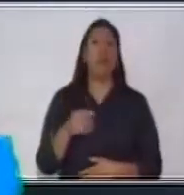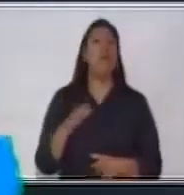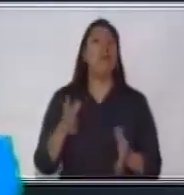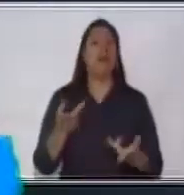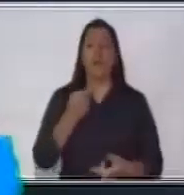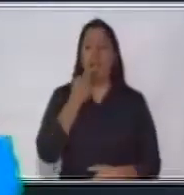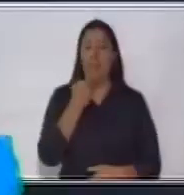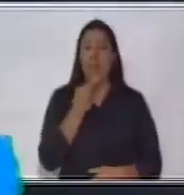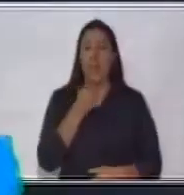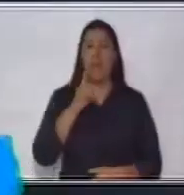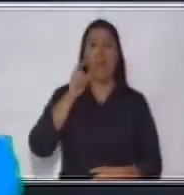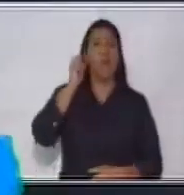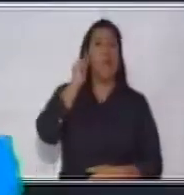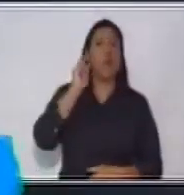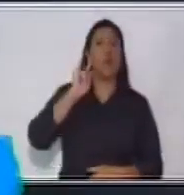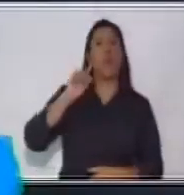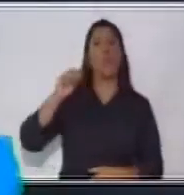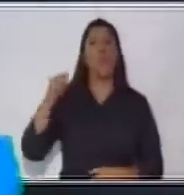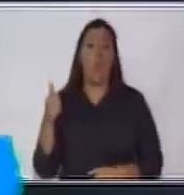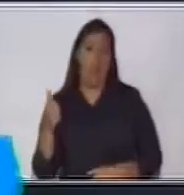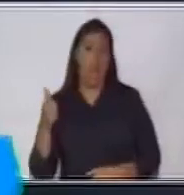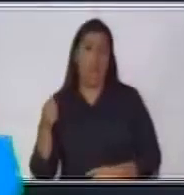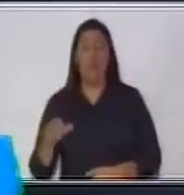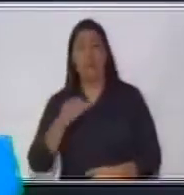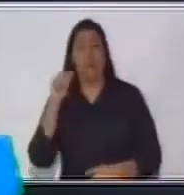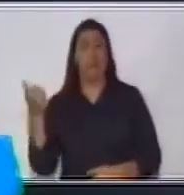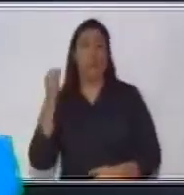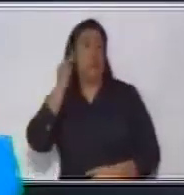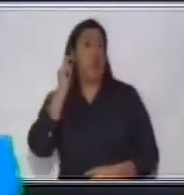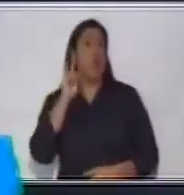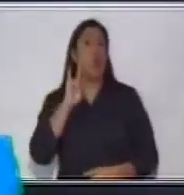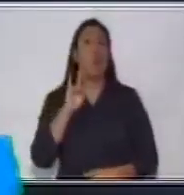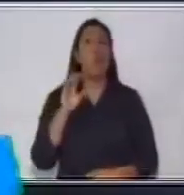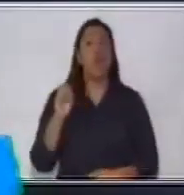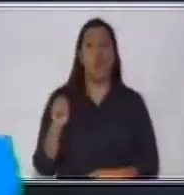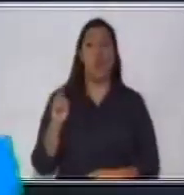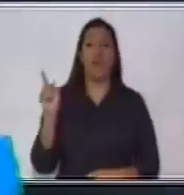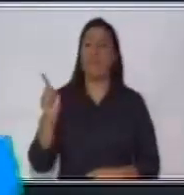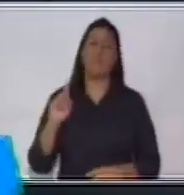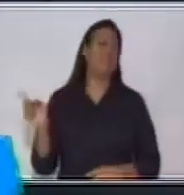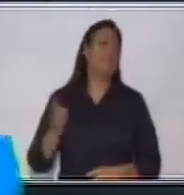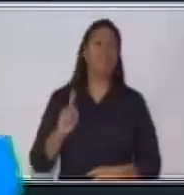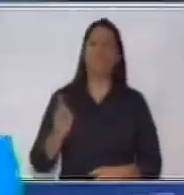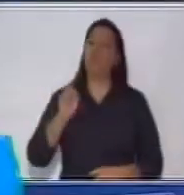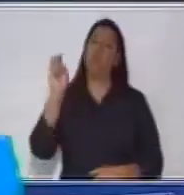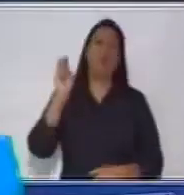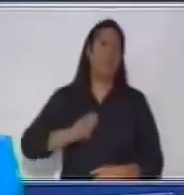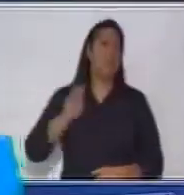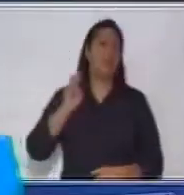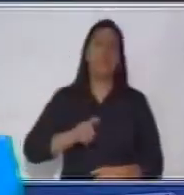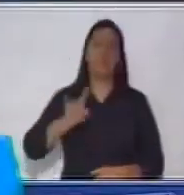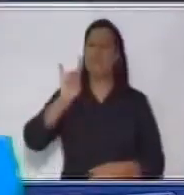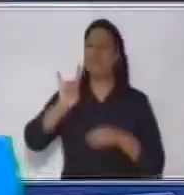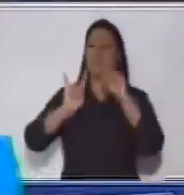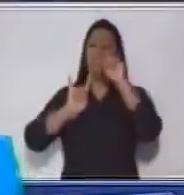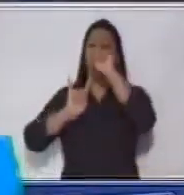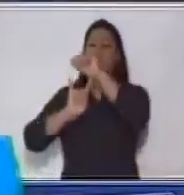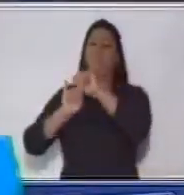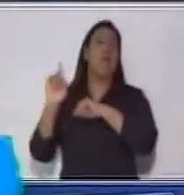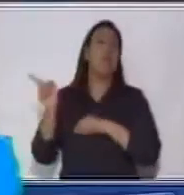y la combinación G-U-O suena wo. Y a estas no es necesario colocarles la